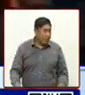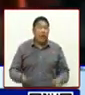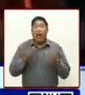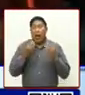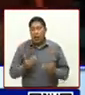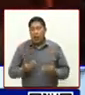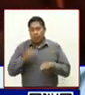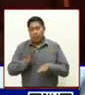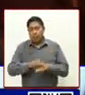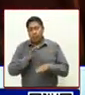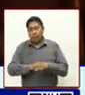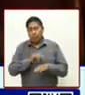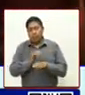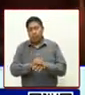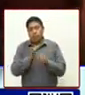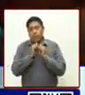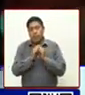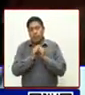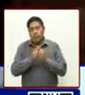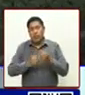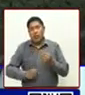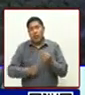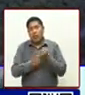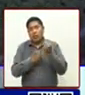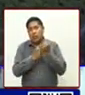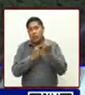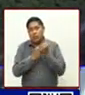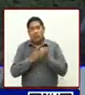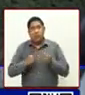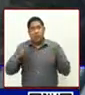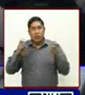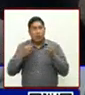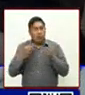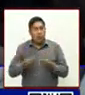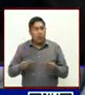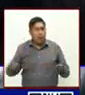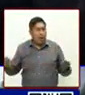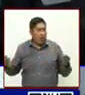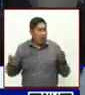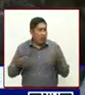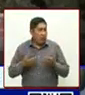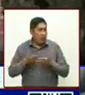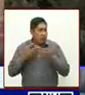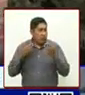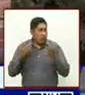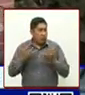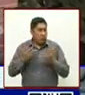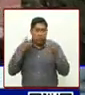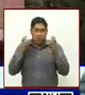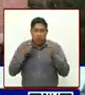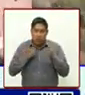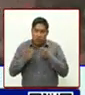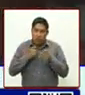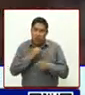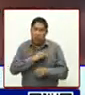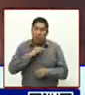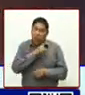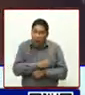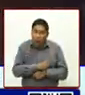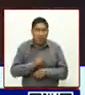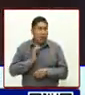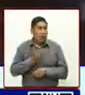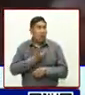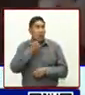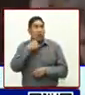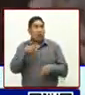reivindicar y hacer el acompañamiento, no solamente el apoyo de tipo material, también de tipo logístico, moral.